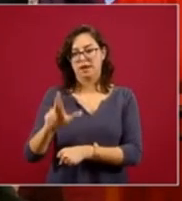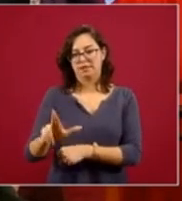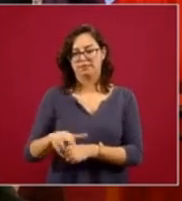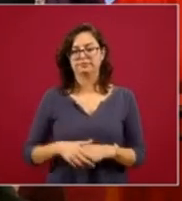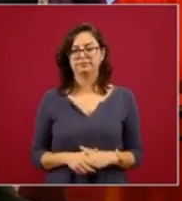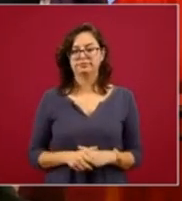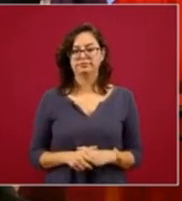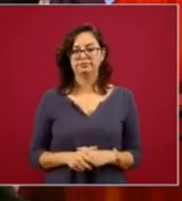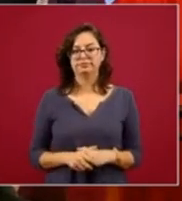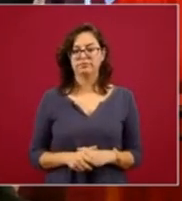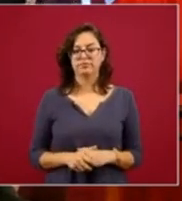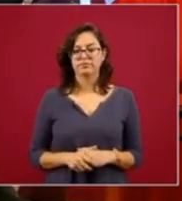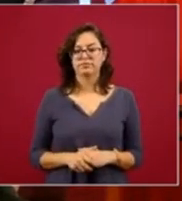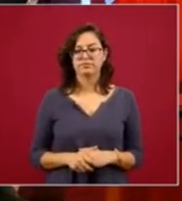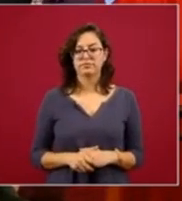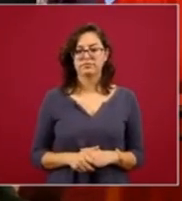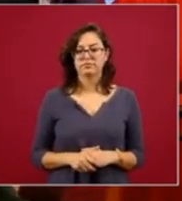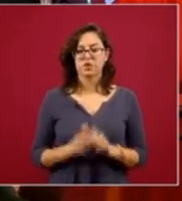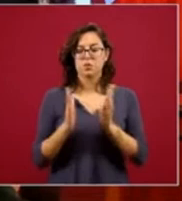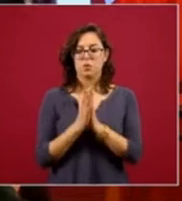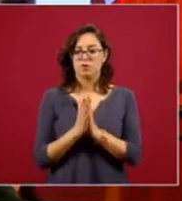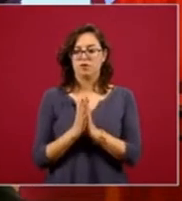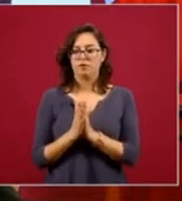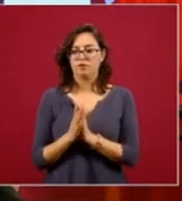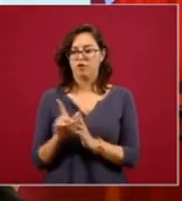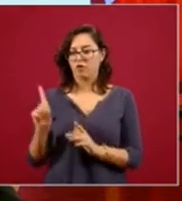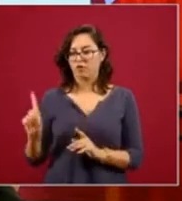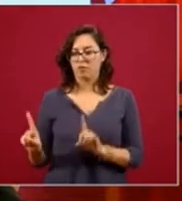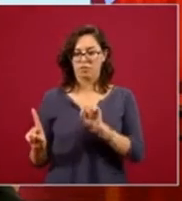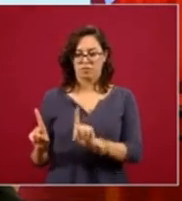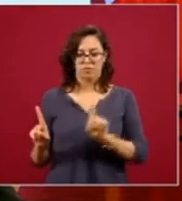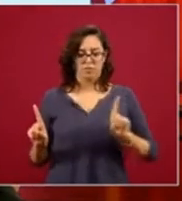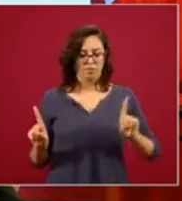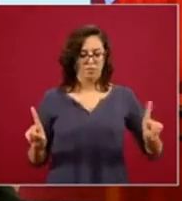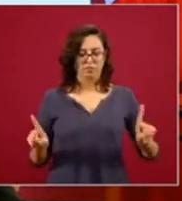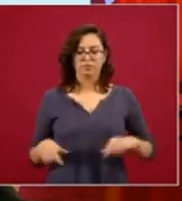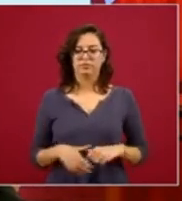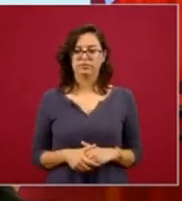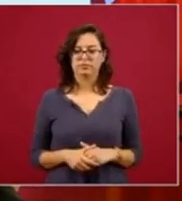Mejora Regulatoria. Les voy a pedir que se pongan frente a cada uno de los